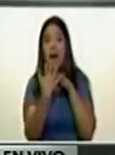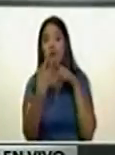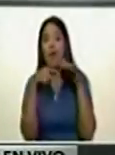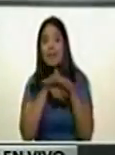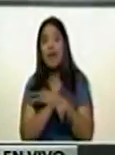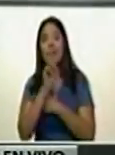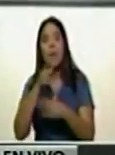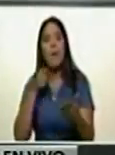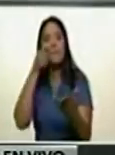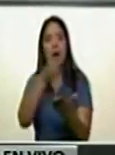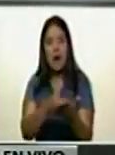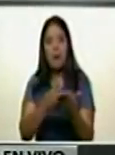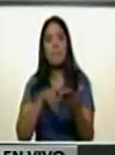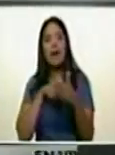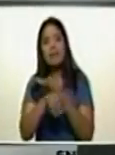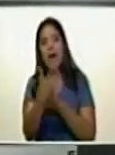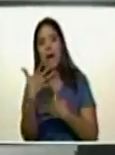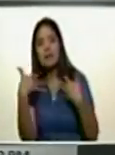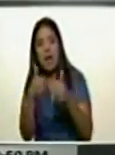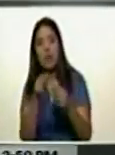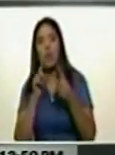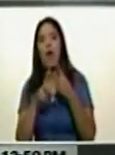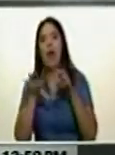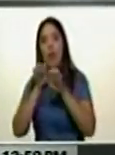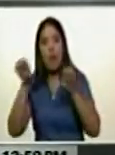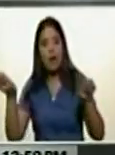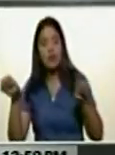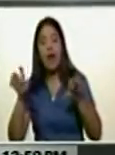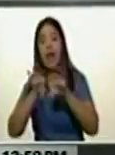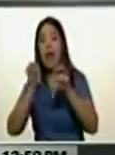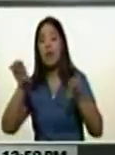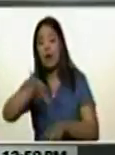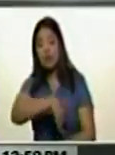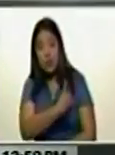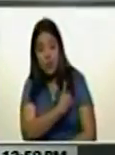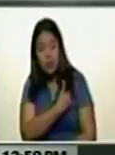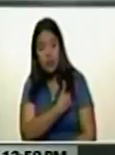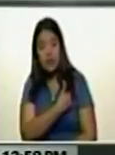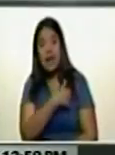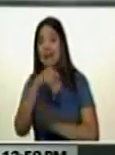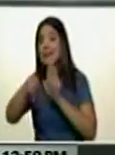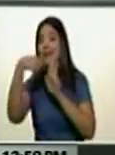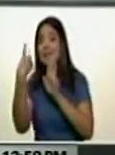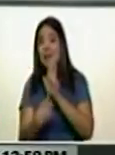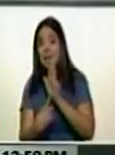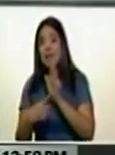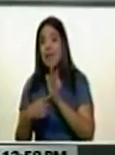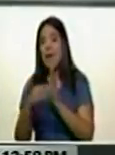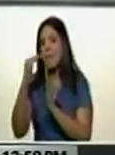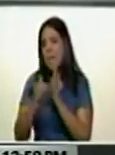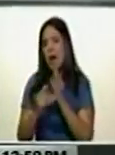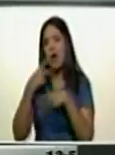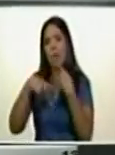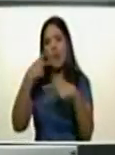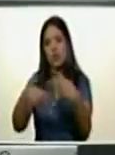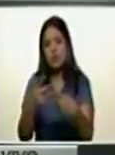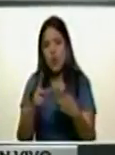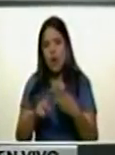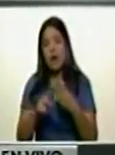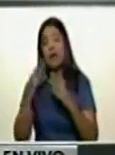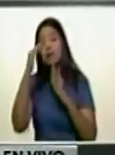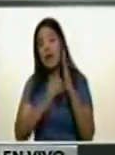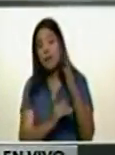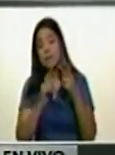haya que pagar para tener acceso a la salud, a la educación universitaria, que se eliminen los subsidios a la producción, que se